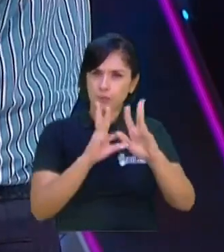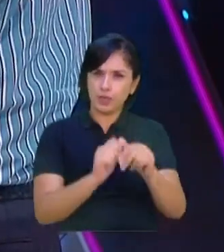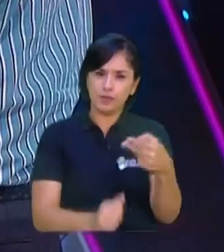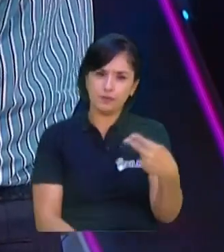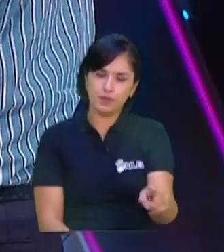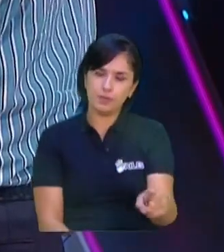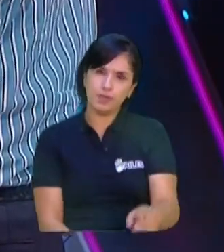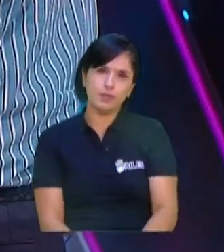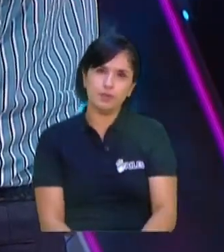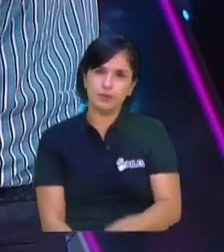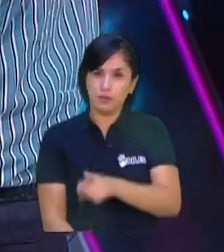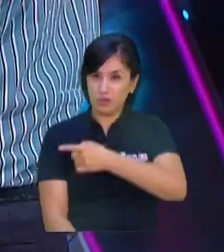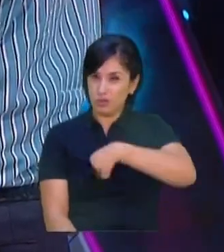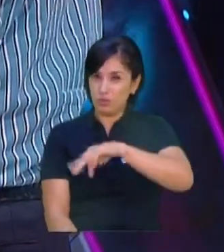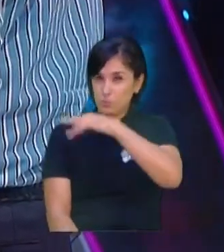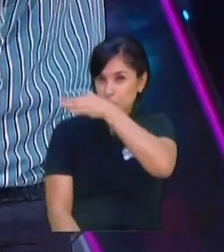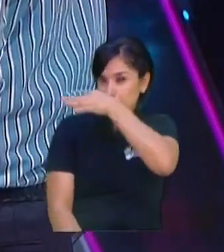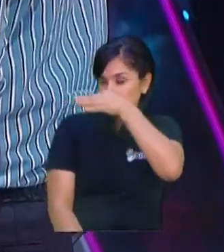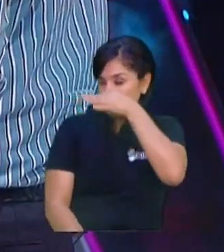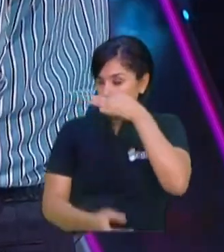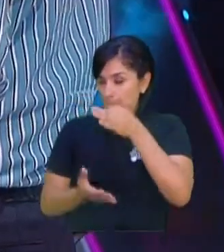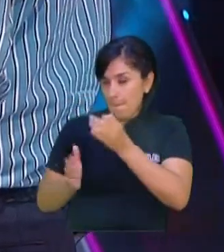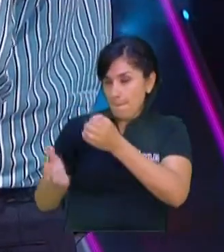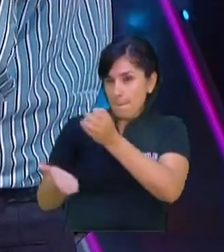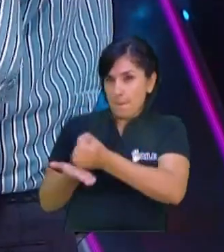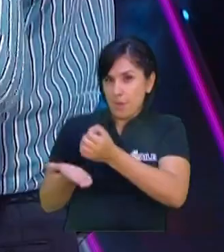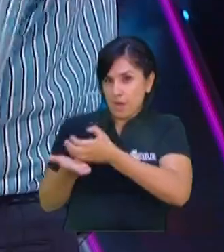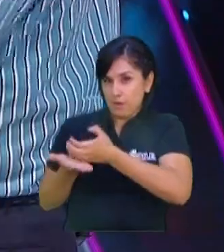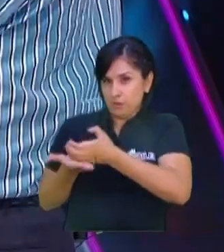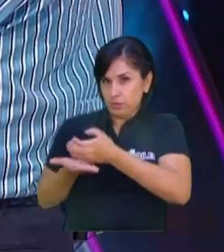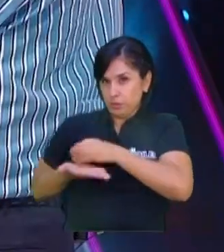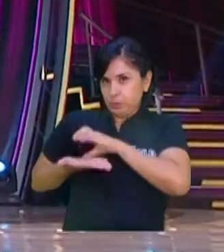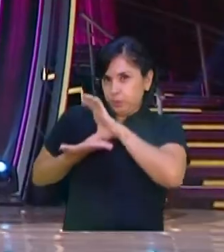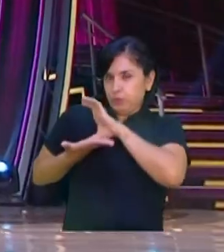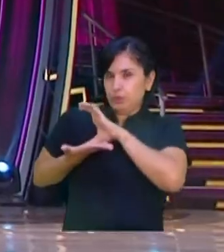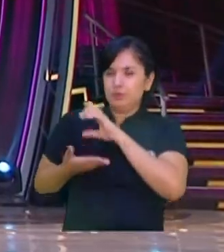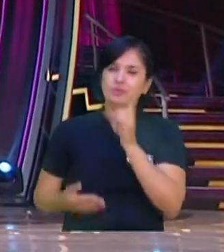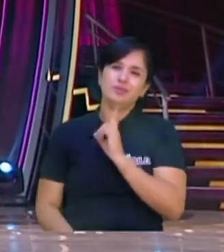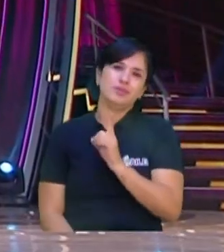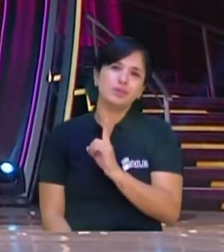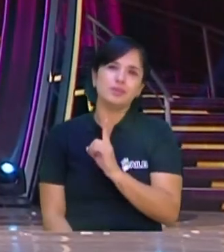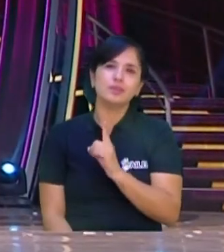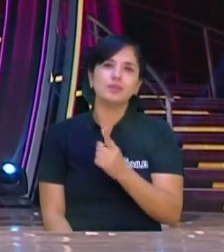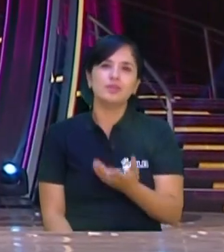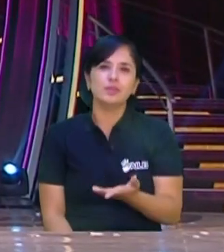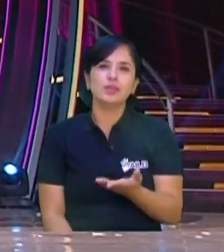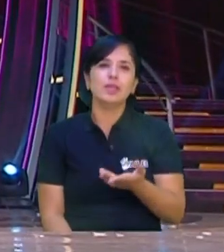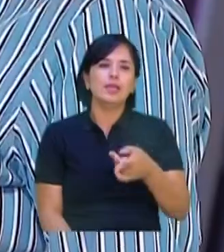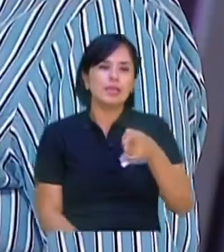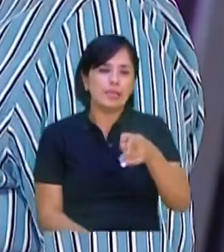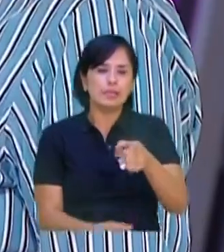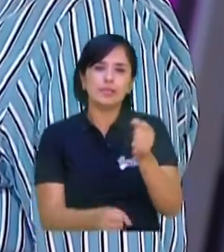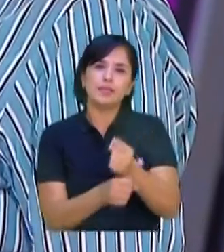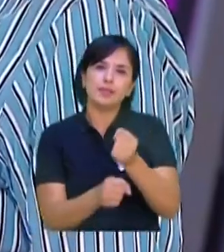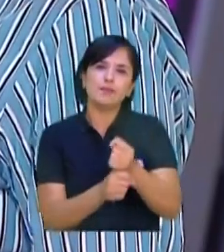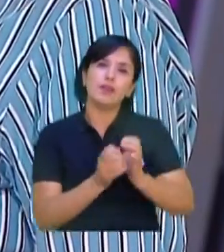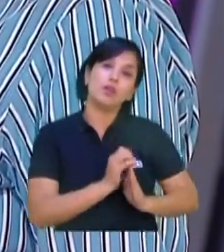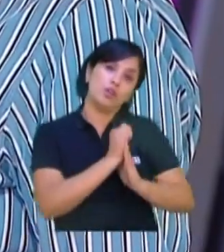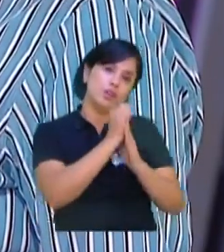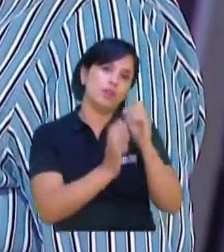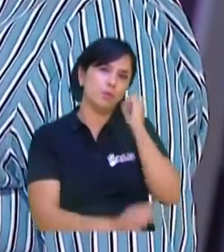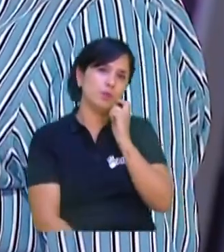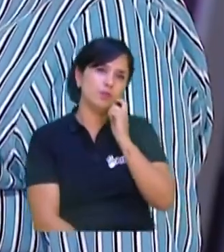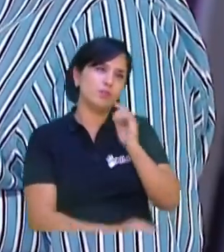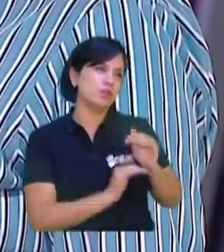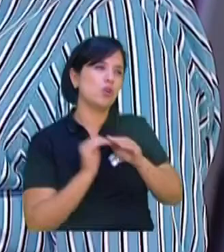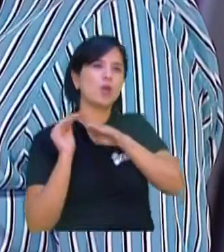aquí nadie está lucrando, como se dice hoy día, ni un peso. Todo va para estos niños y hemos visto la gran obra liderada por don Francisco y